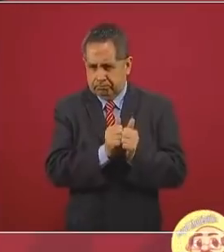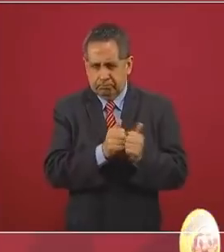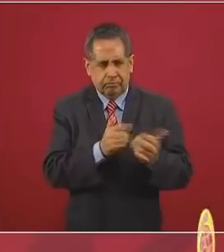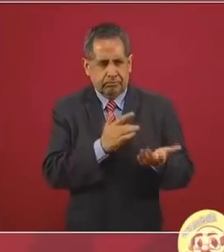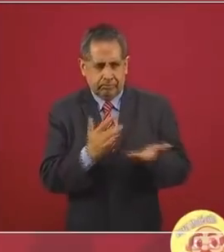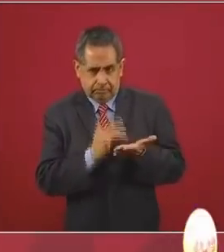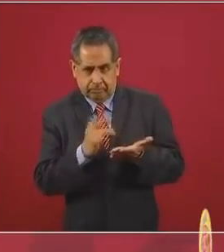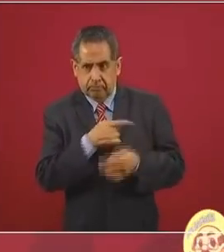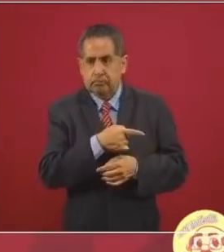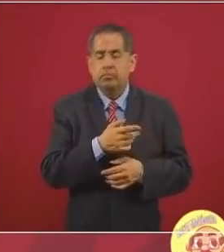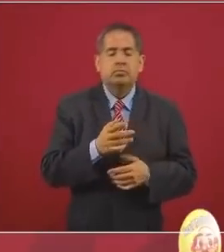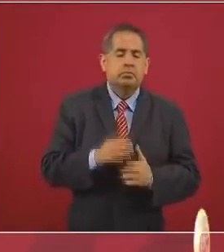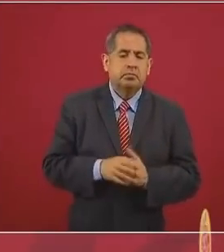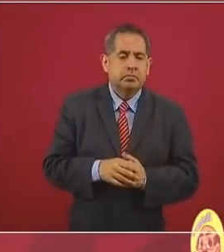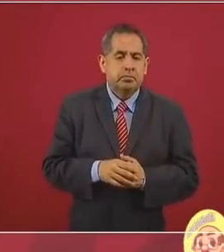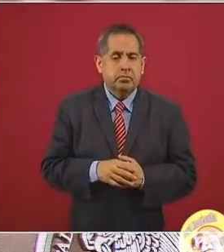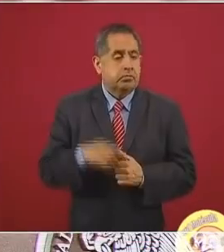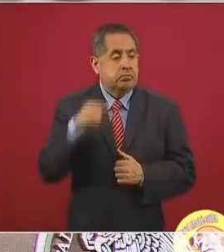va a